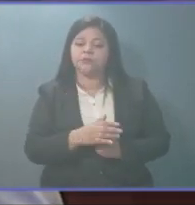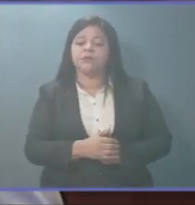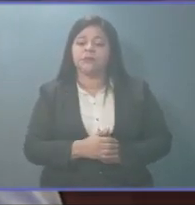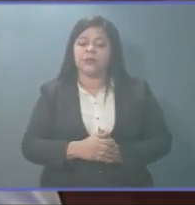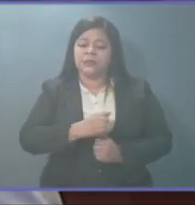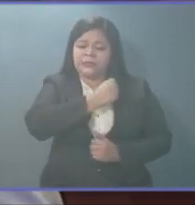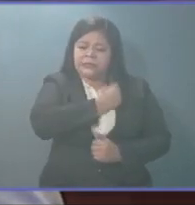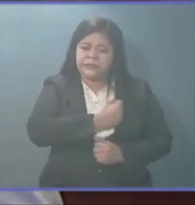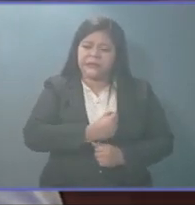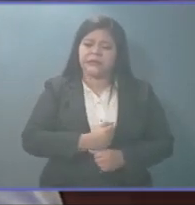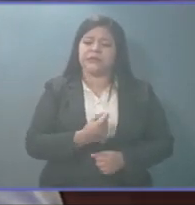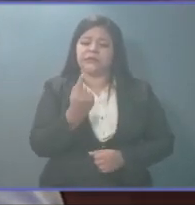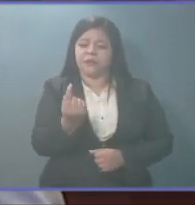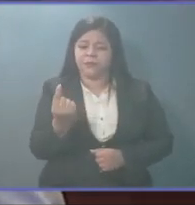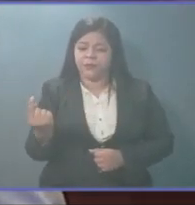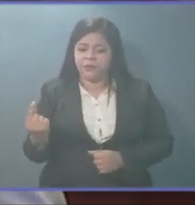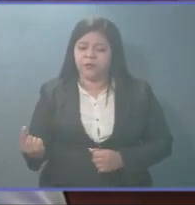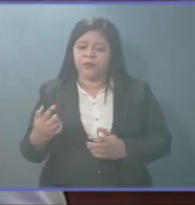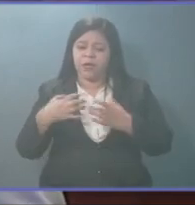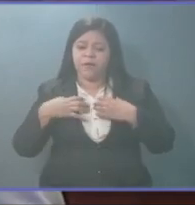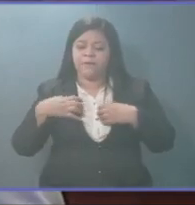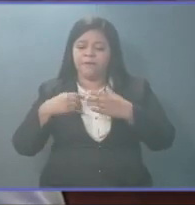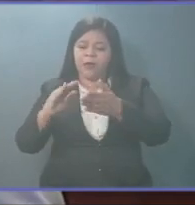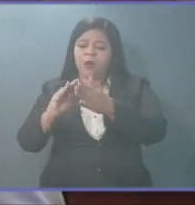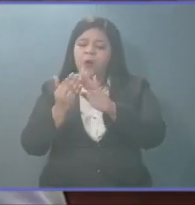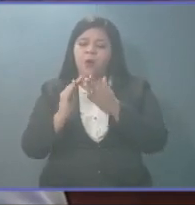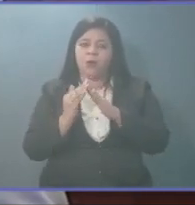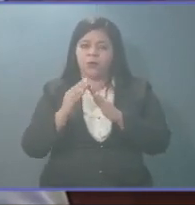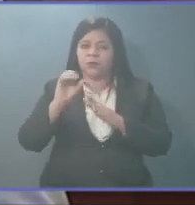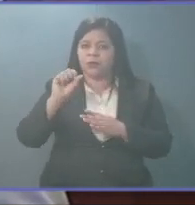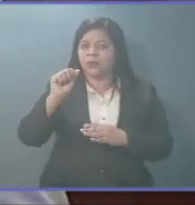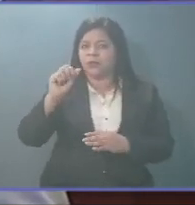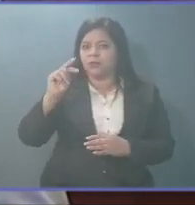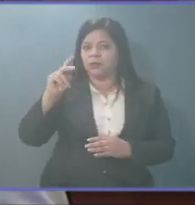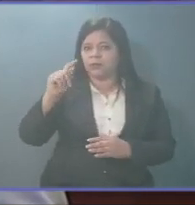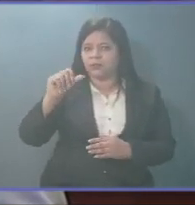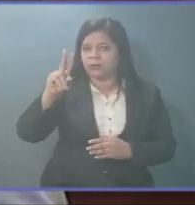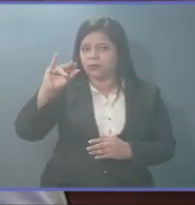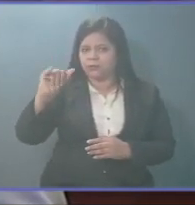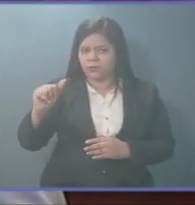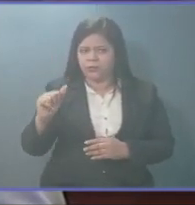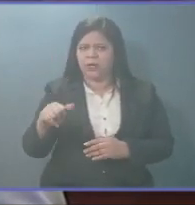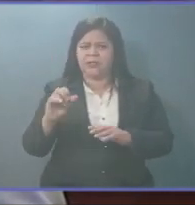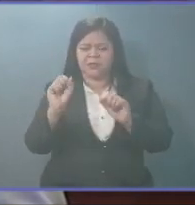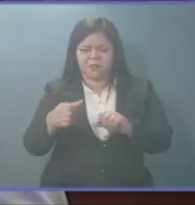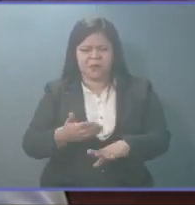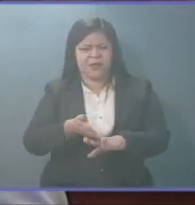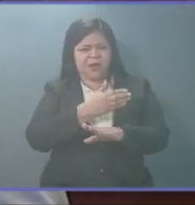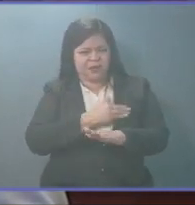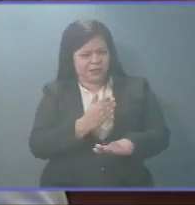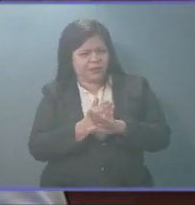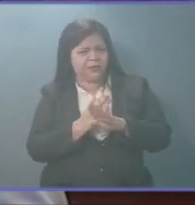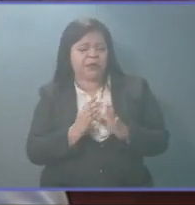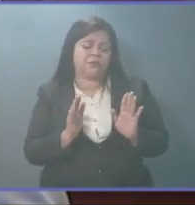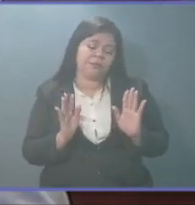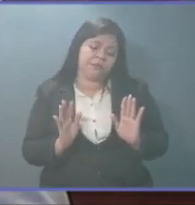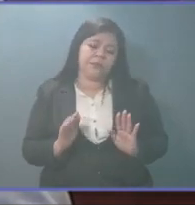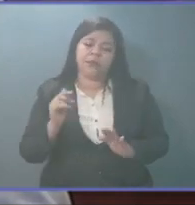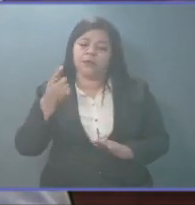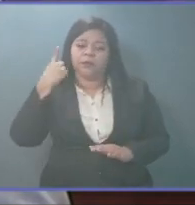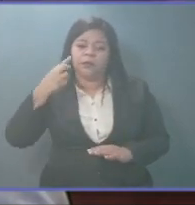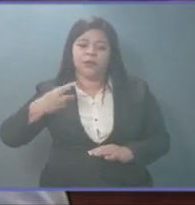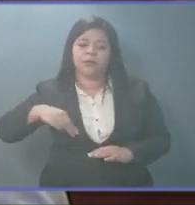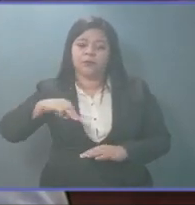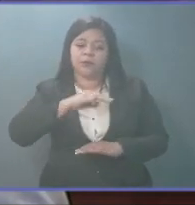y agonía de los vecinos de la colonia Santa Lucía. Se hubiera podido evitar fácilmente, ¿saben? Esto si el ministro